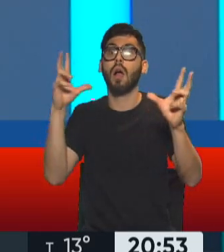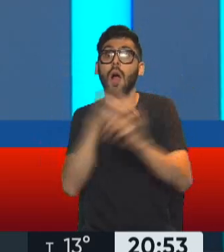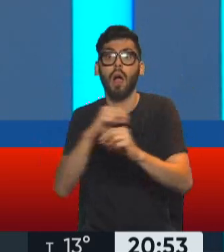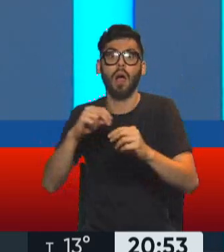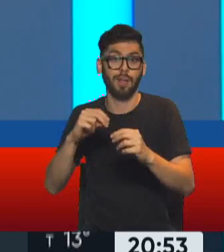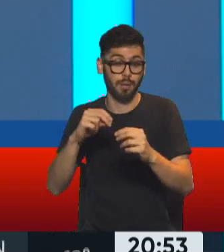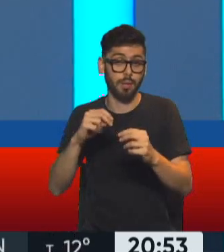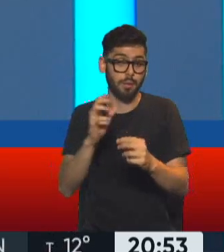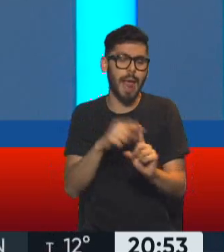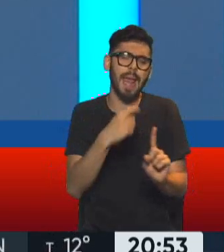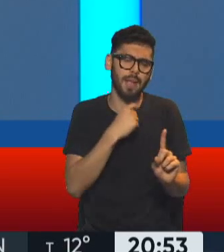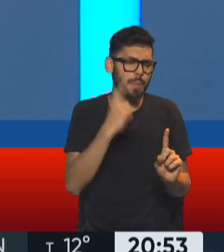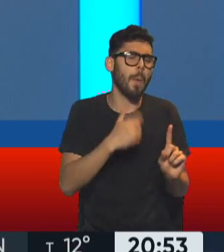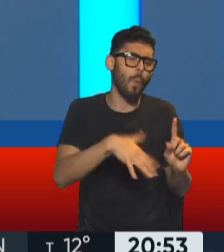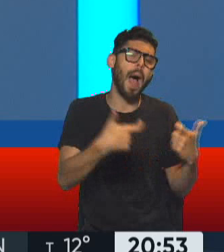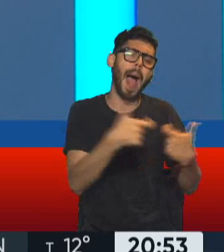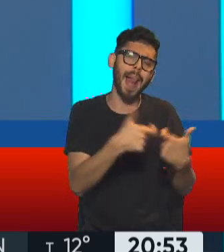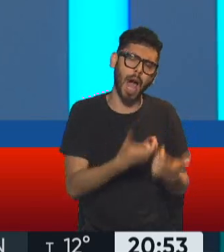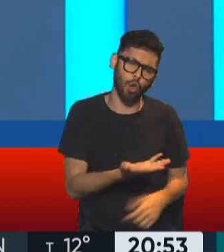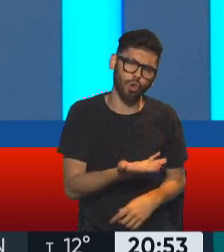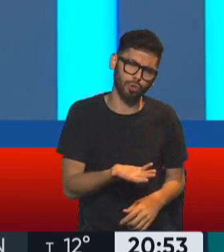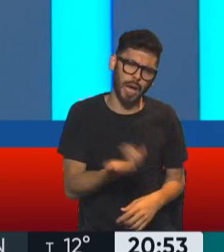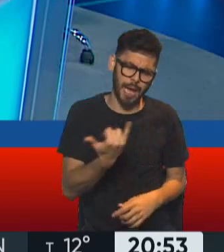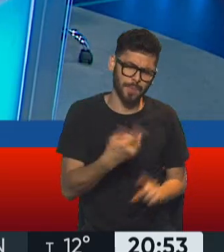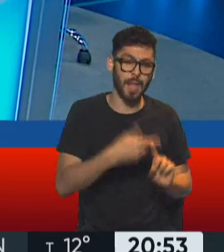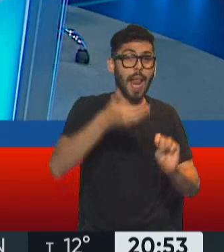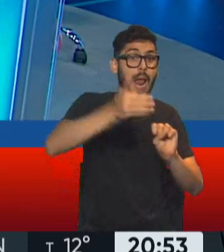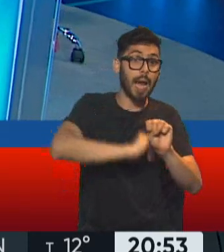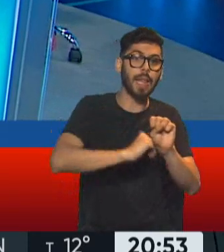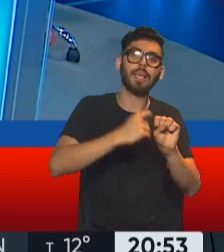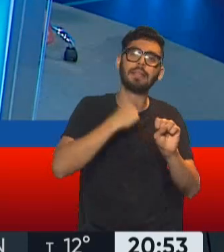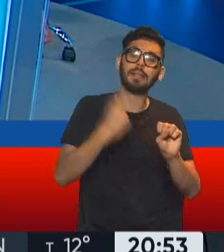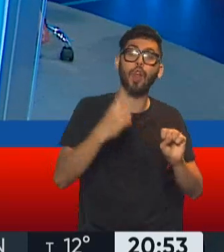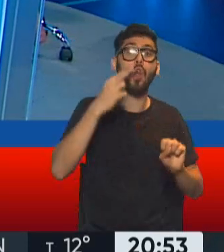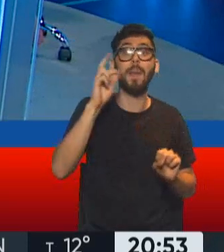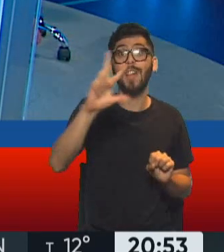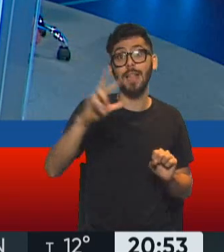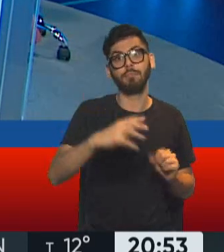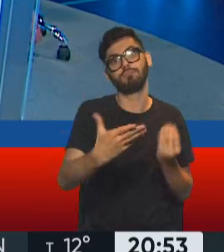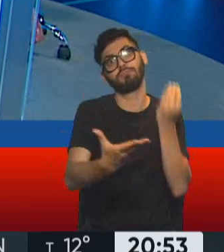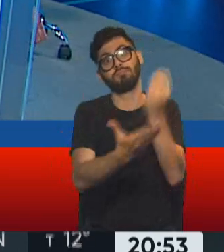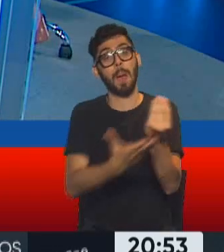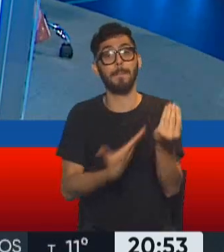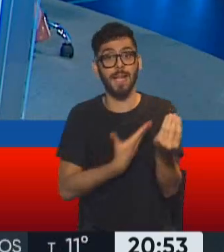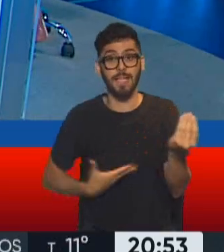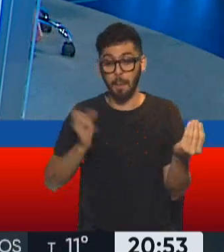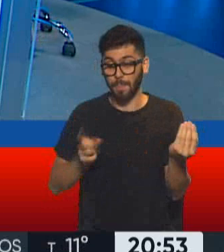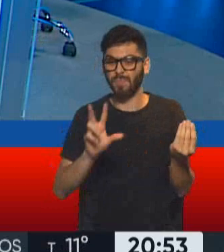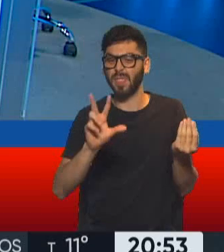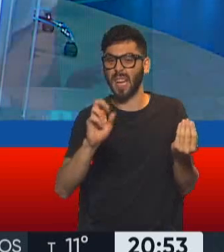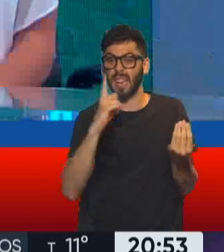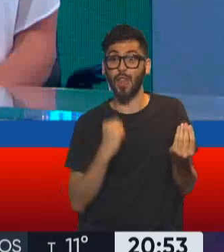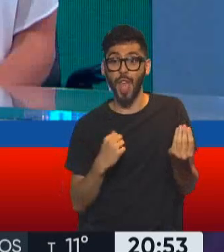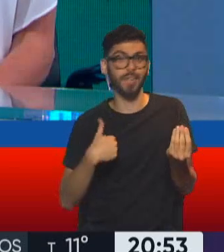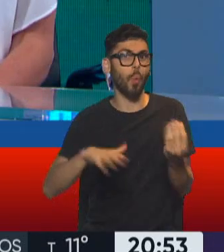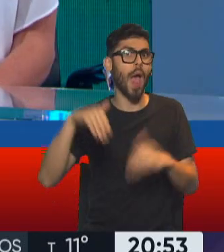lograrlo. No seamos inocentes. La reta está construyendo el camino a la presidencia del 23 y estamos a 30 días de una elección donde él